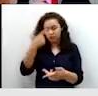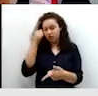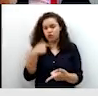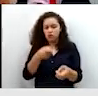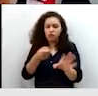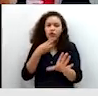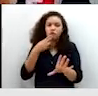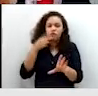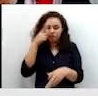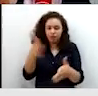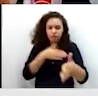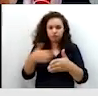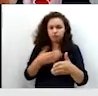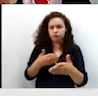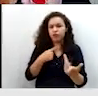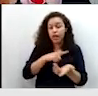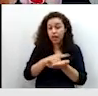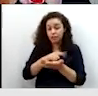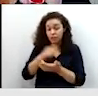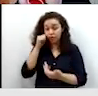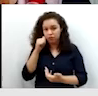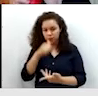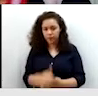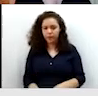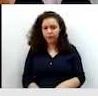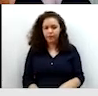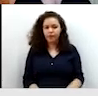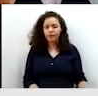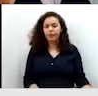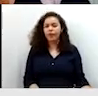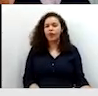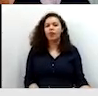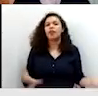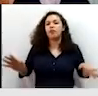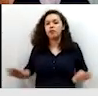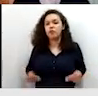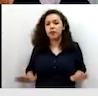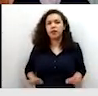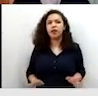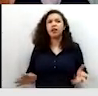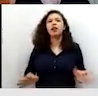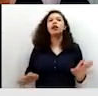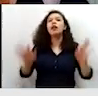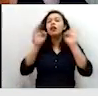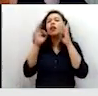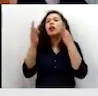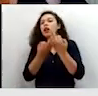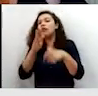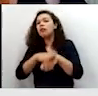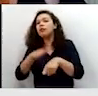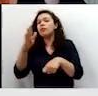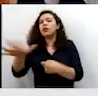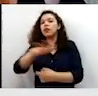de alimentos. Aquí siempre es tener las condiciones que mantenga en su mayor